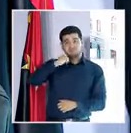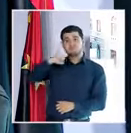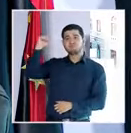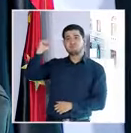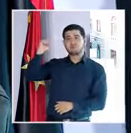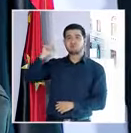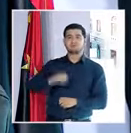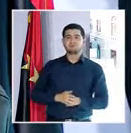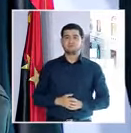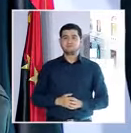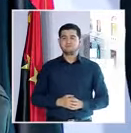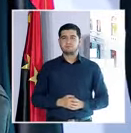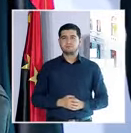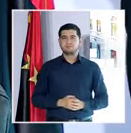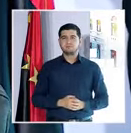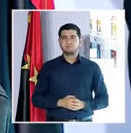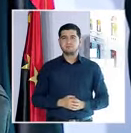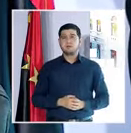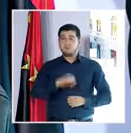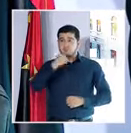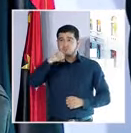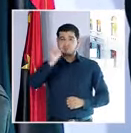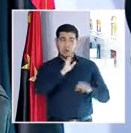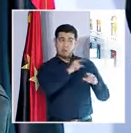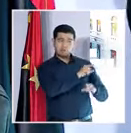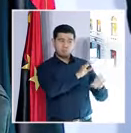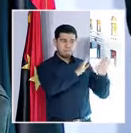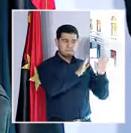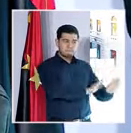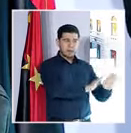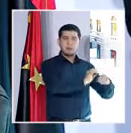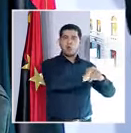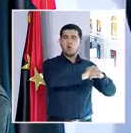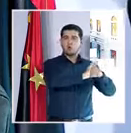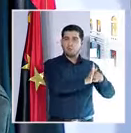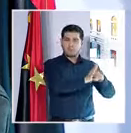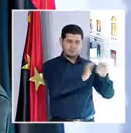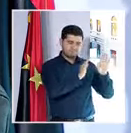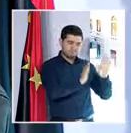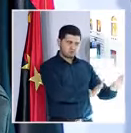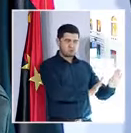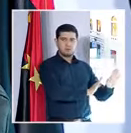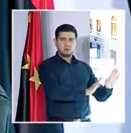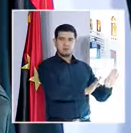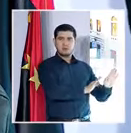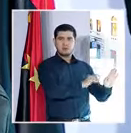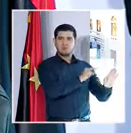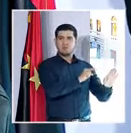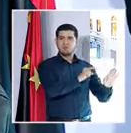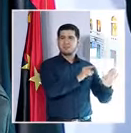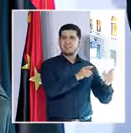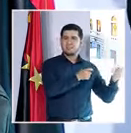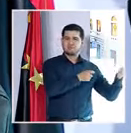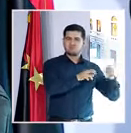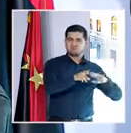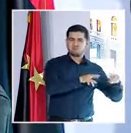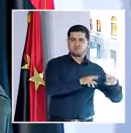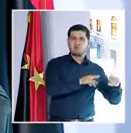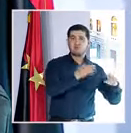doctor Edgar, que suspendieran el concurso en plena pandemia, que suspendieran el concurso cuando